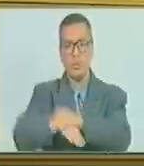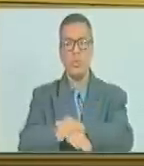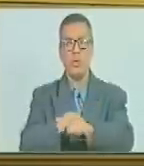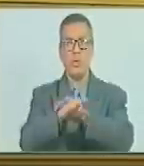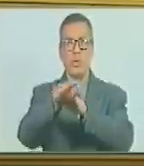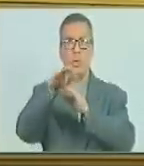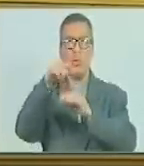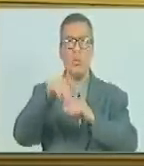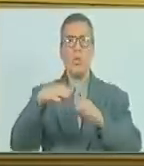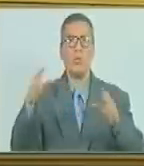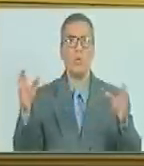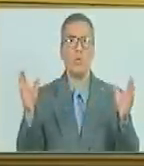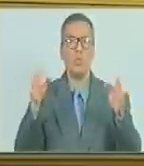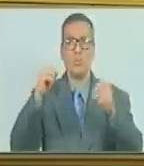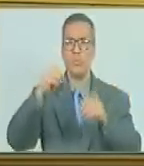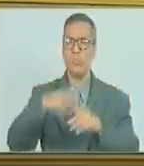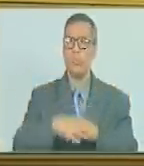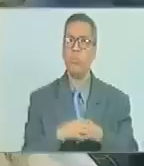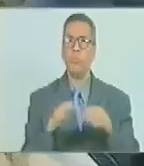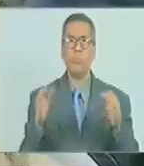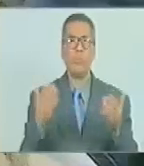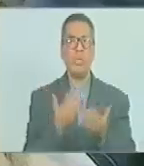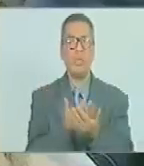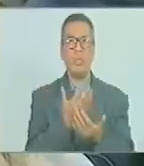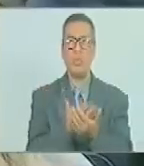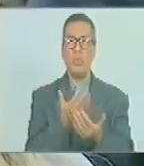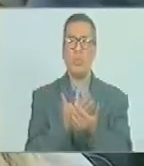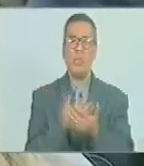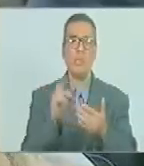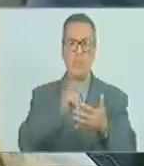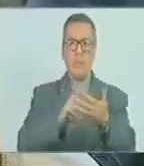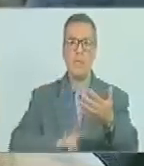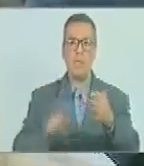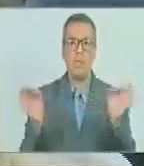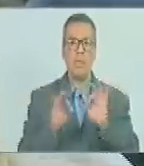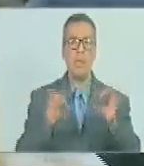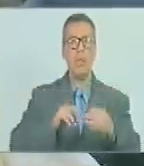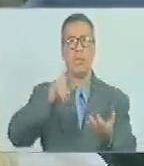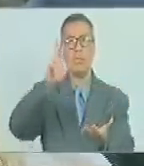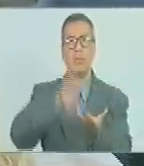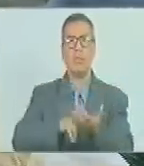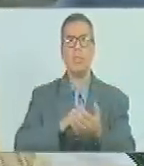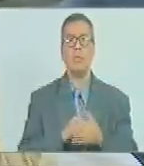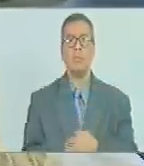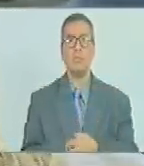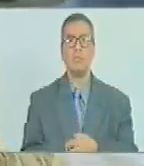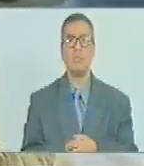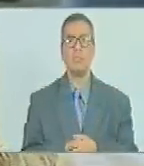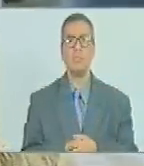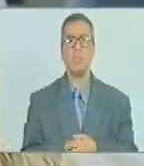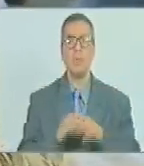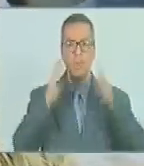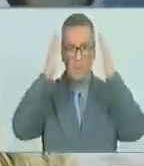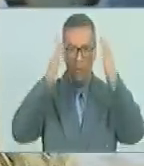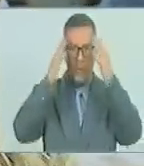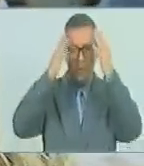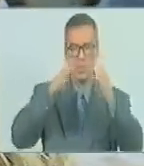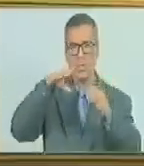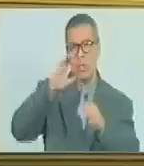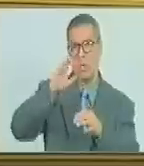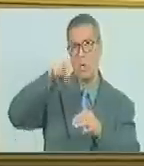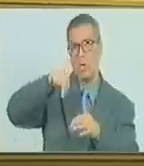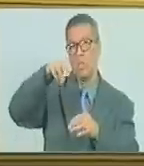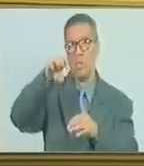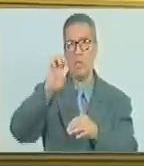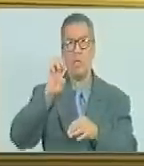humedad y no leyeron absolutamente nada, porque no aceptaron la asesoría del Consejo Nacional